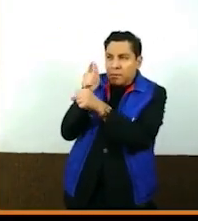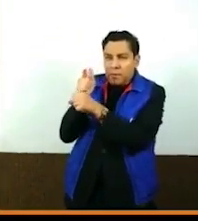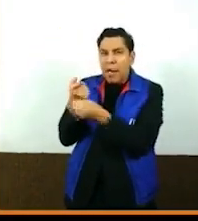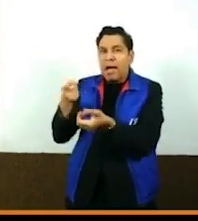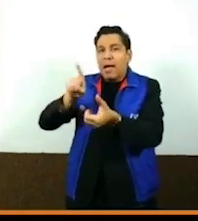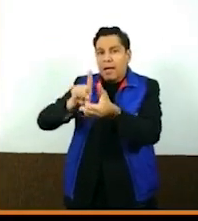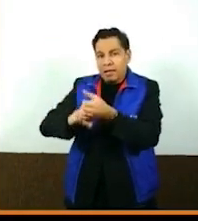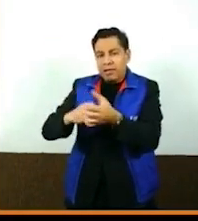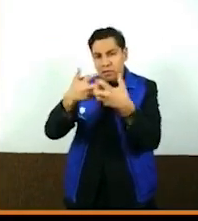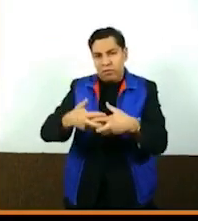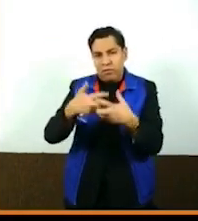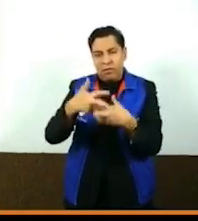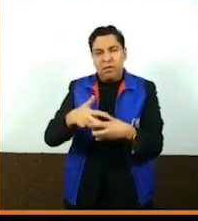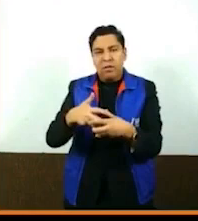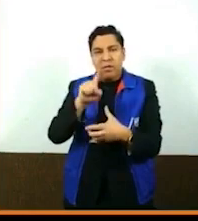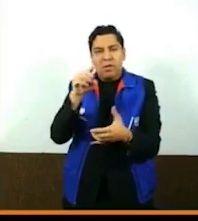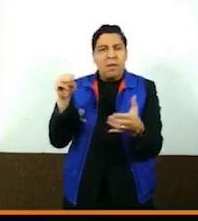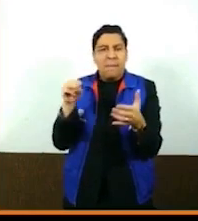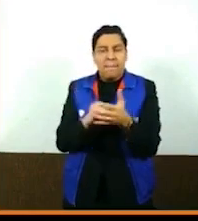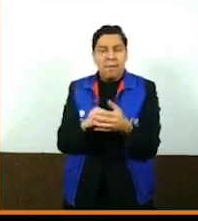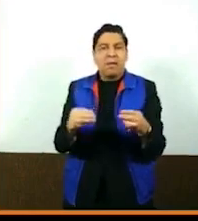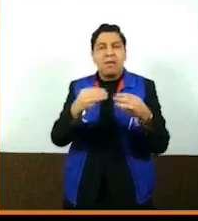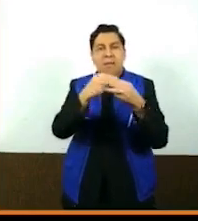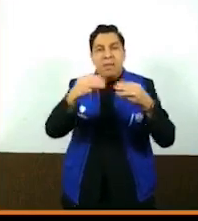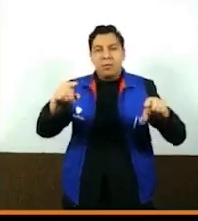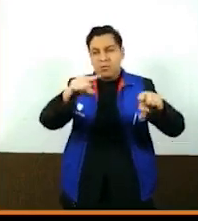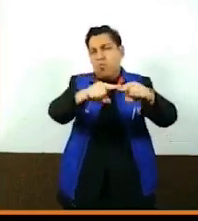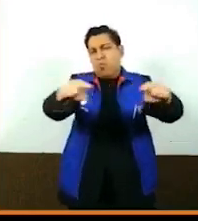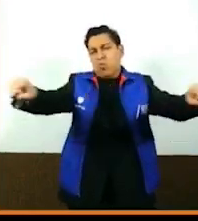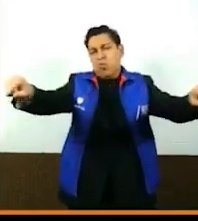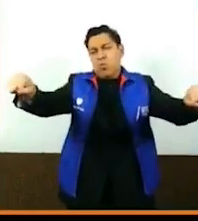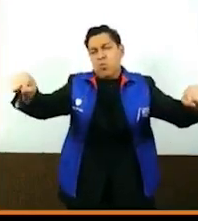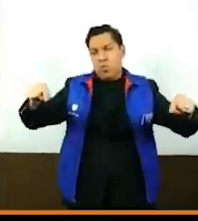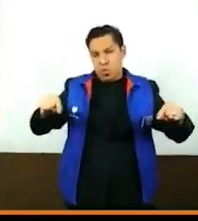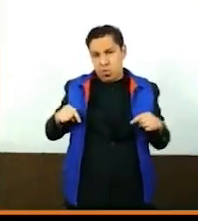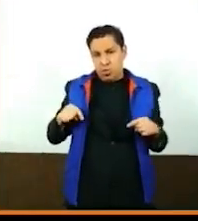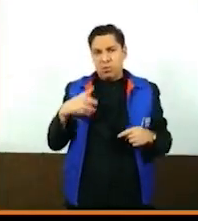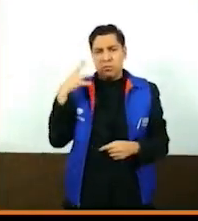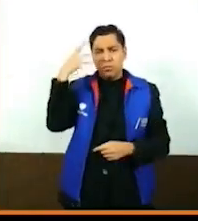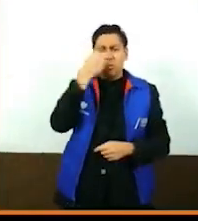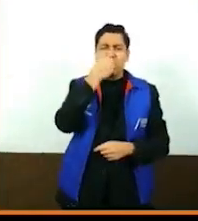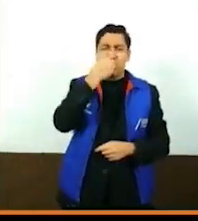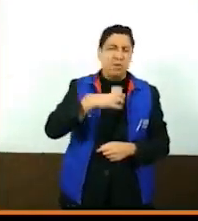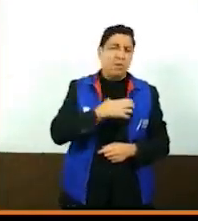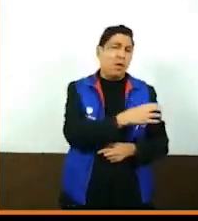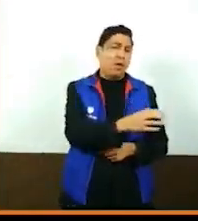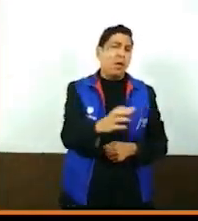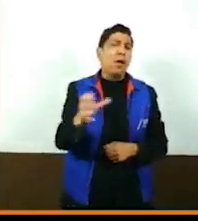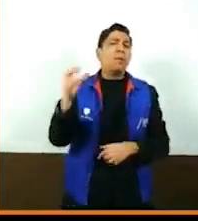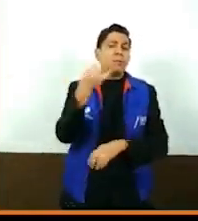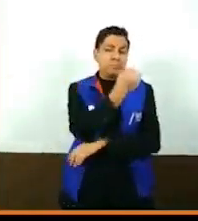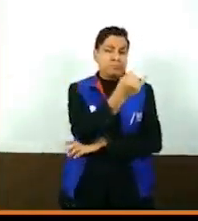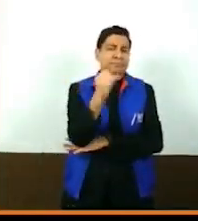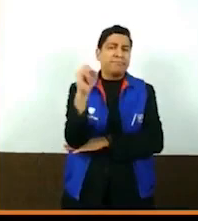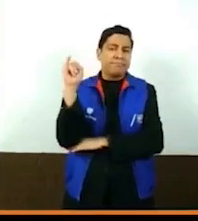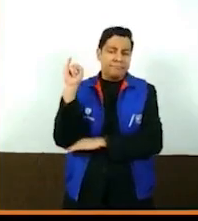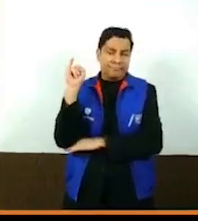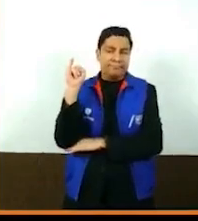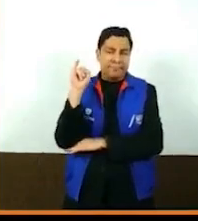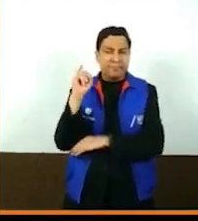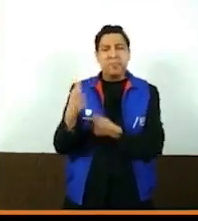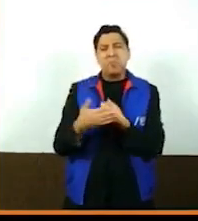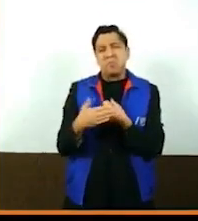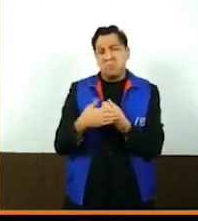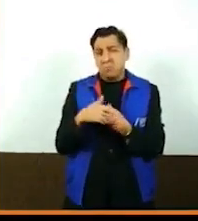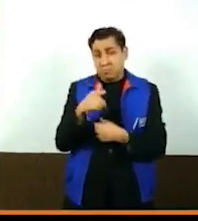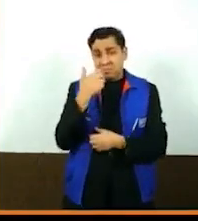fábrica en un espacio de 1,000 metros cuadrados que tienen unas condiciones muy bonitas, eso nos faltó conocer, pero muy pronto